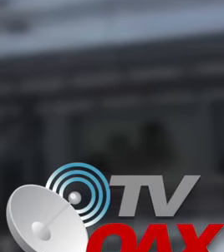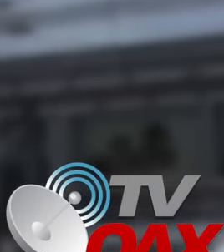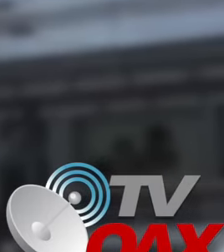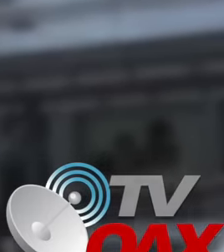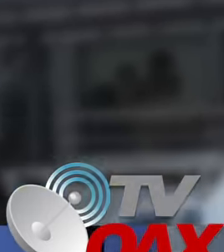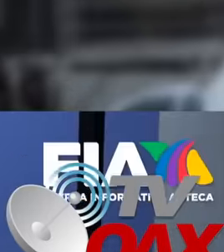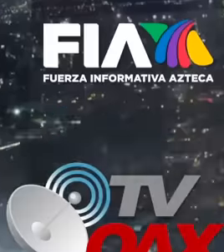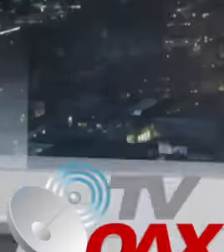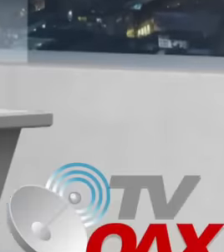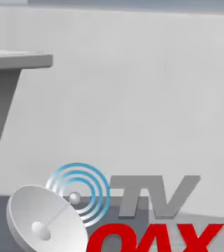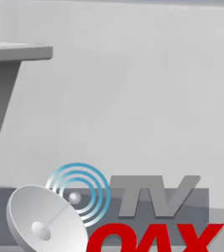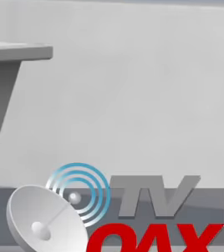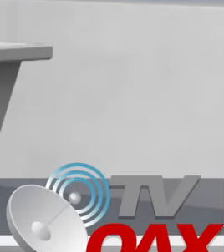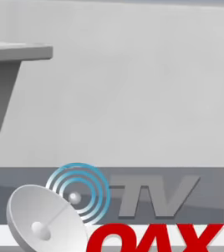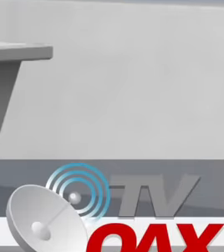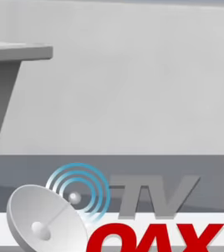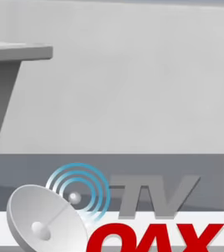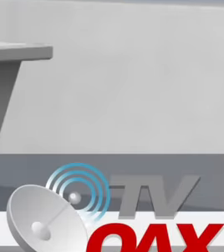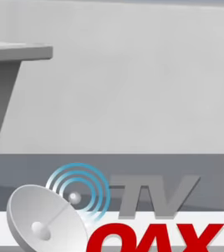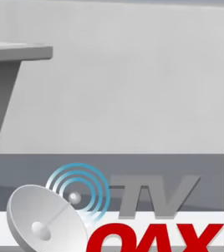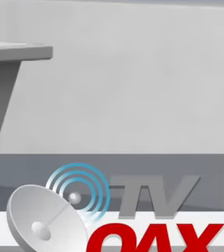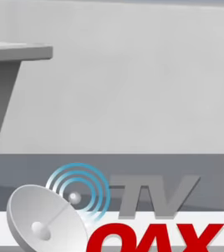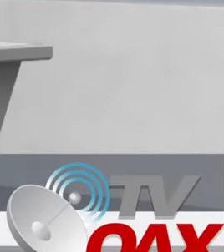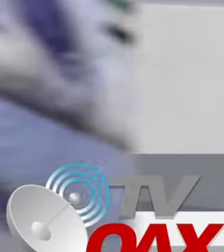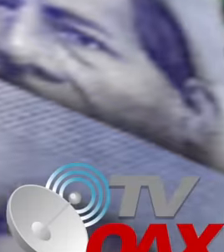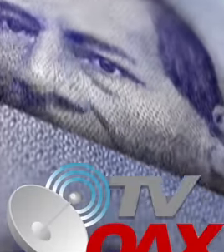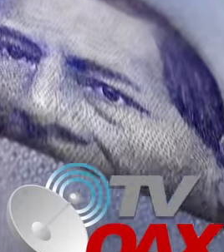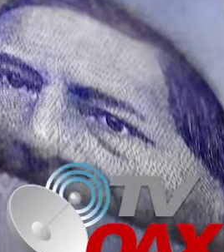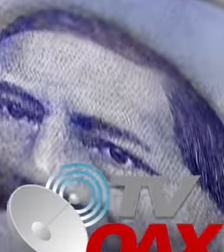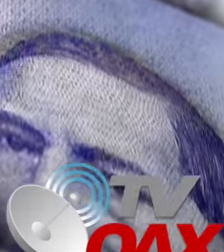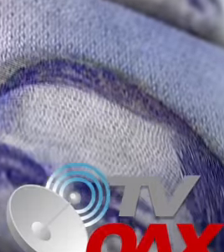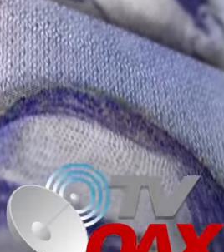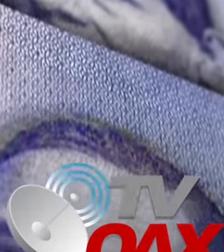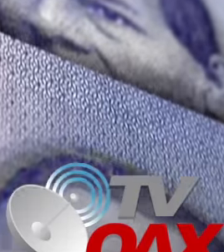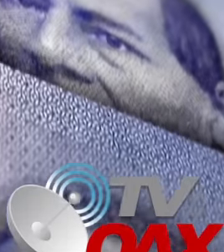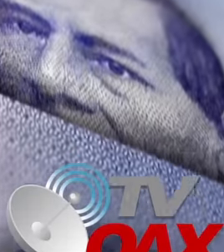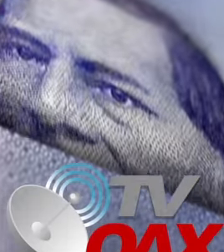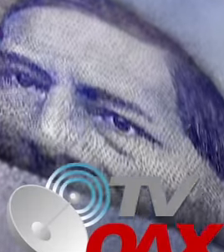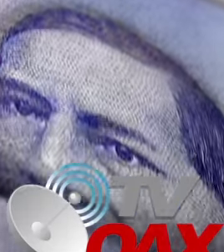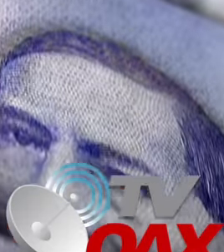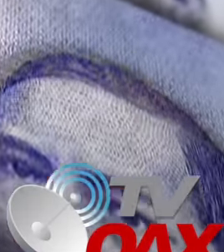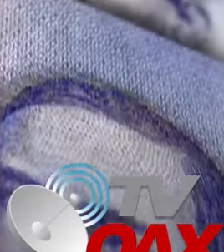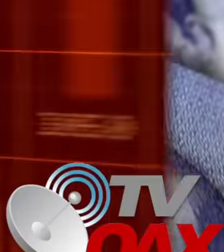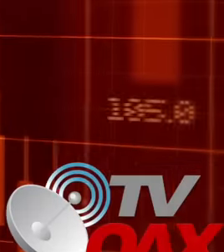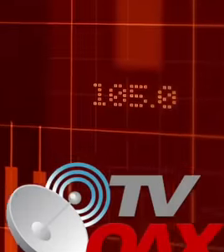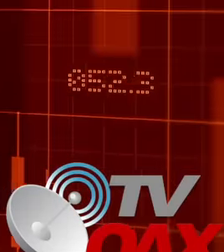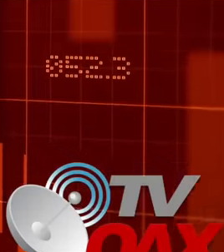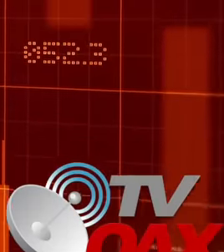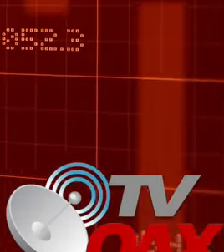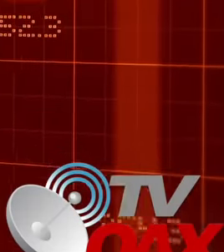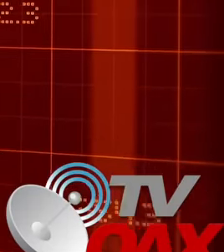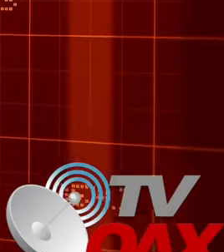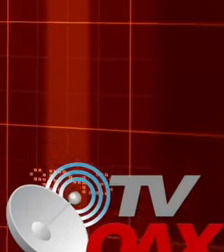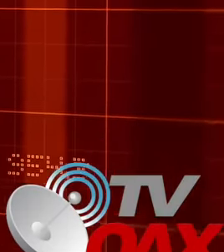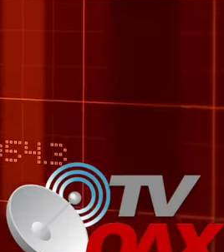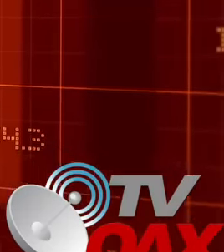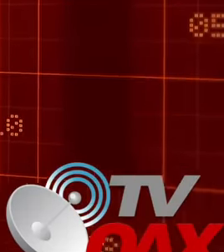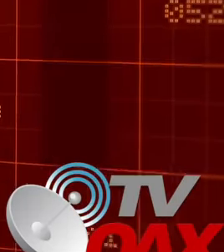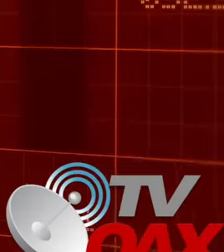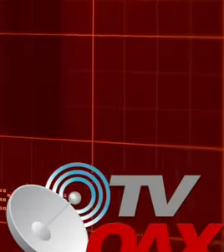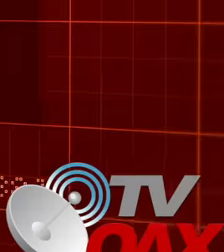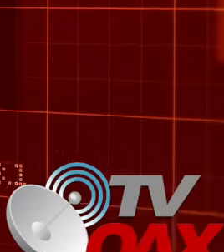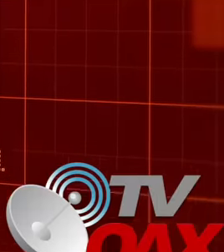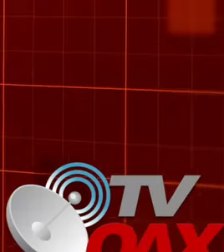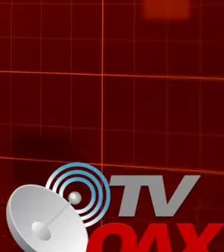Electra. Ricardo Salinas Pliego no puede con todas las deudas que tiene en México y en Estados Unidos. Y